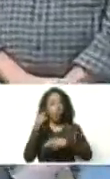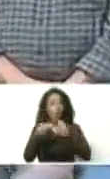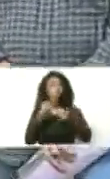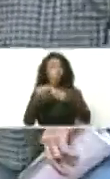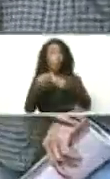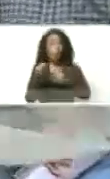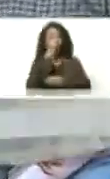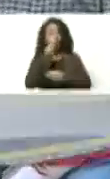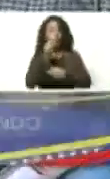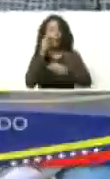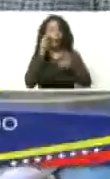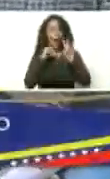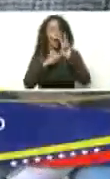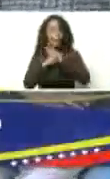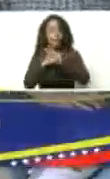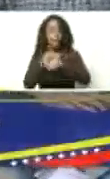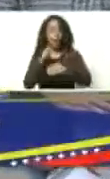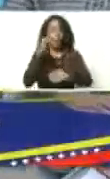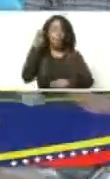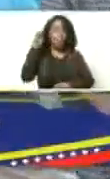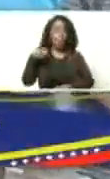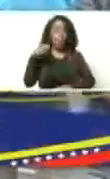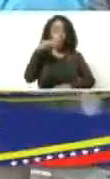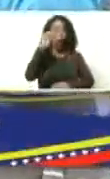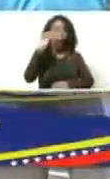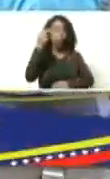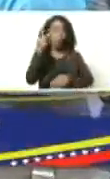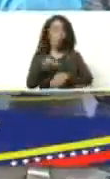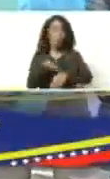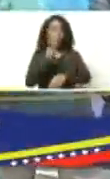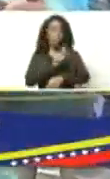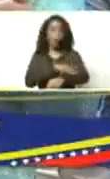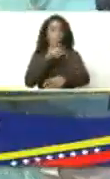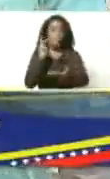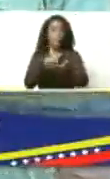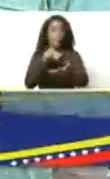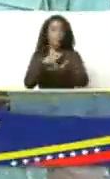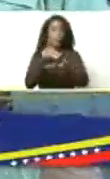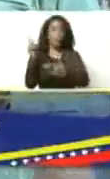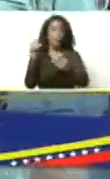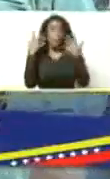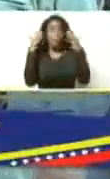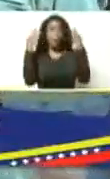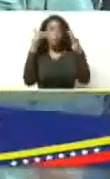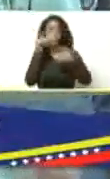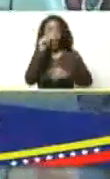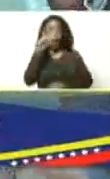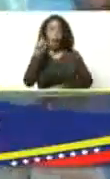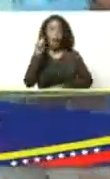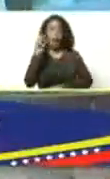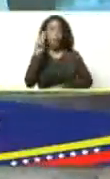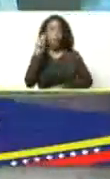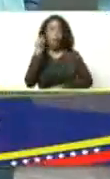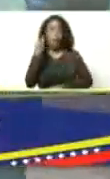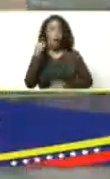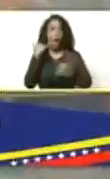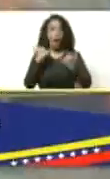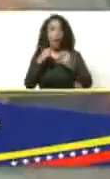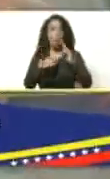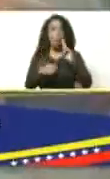el ojo a la escalera de la doble participación. Bueno, un aplauso para Laura y para William. Ahora nos vamos